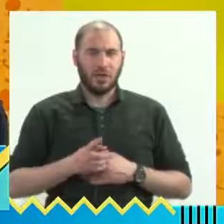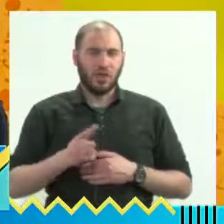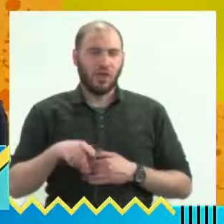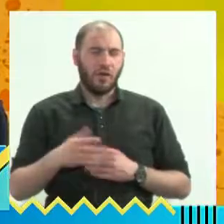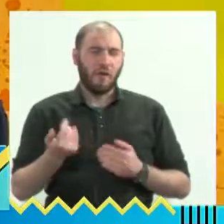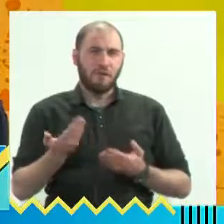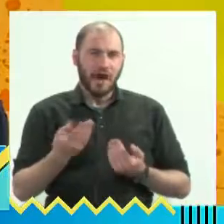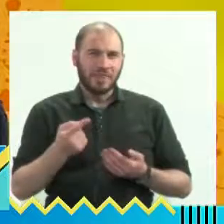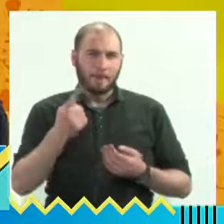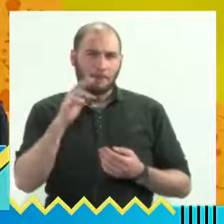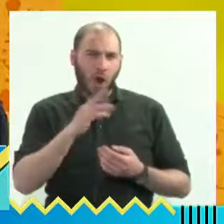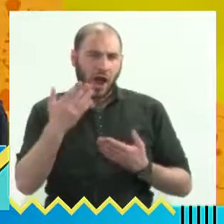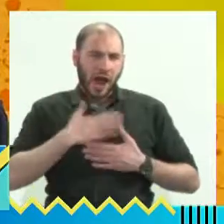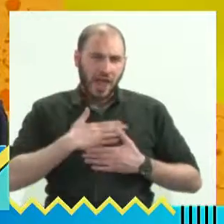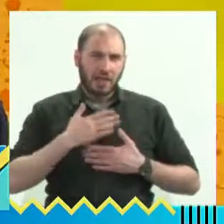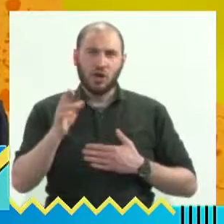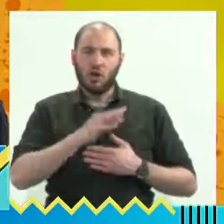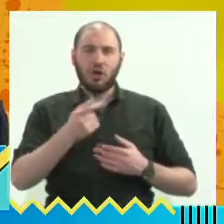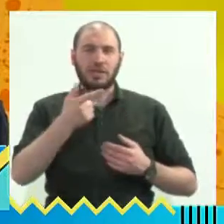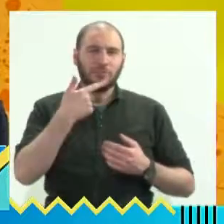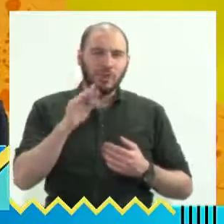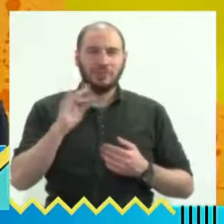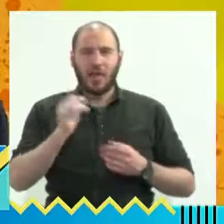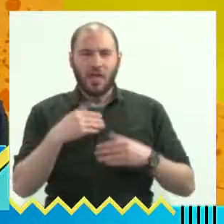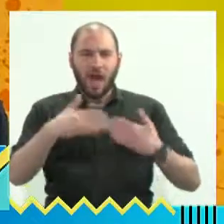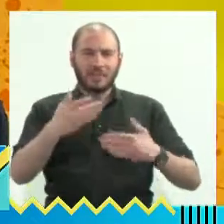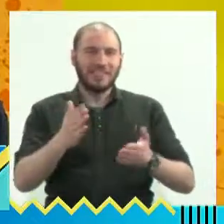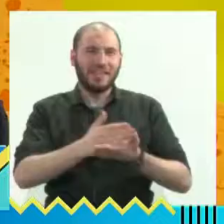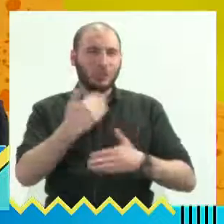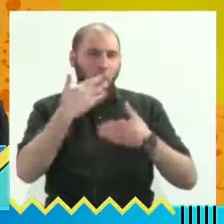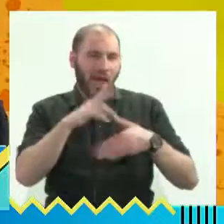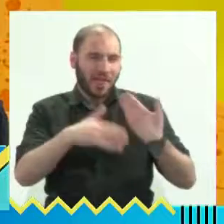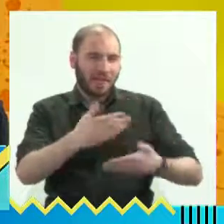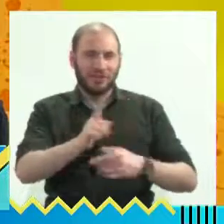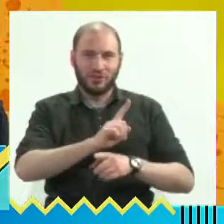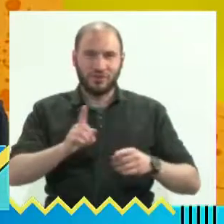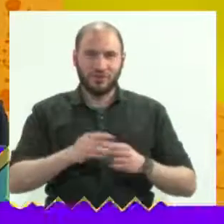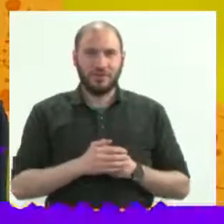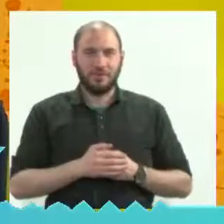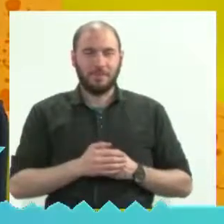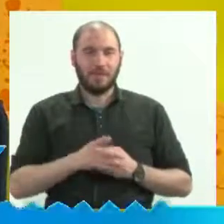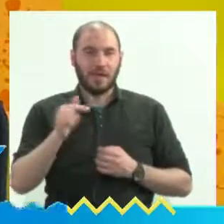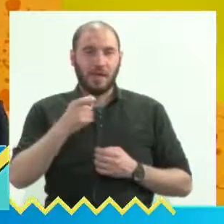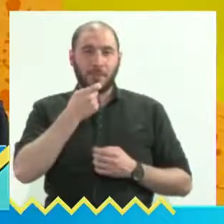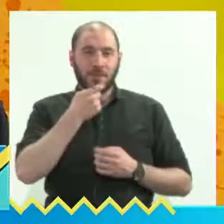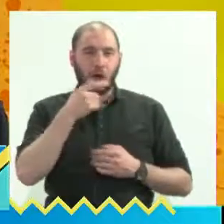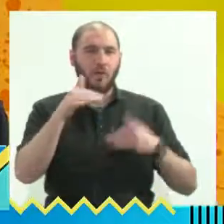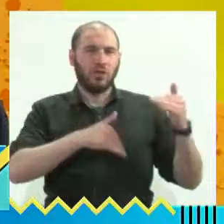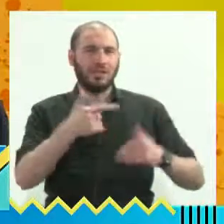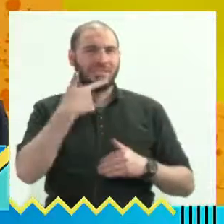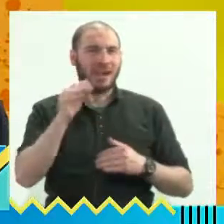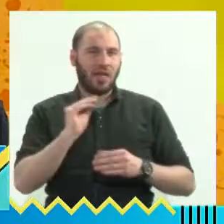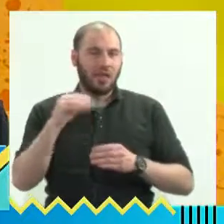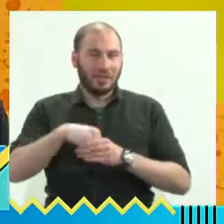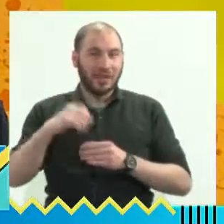suficiente con ser mujer o que haya mujeres en las cámaras para que avancen los derechos de las mujeres. En este sentido, un ejemplo fue la votación del